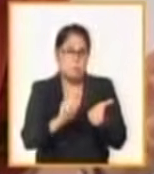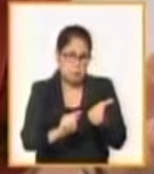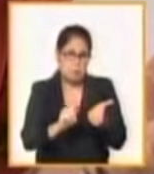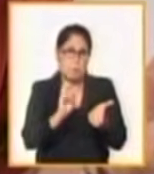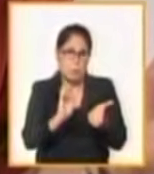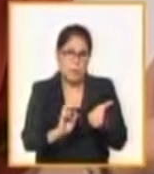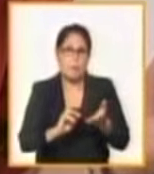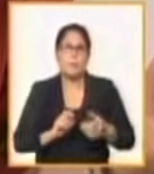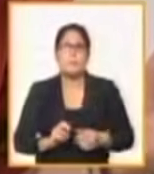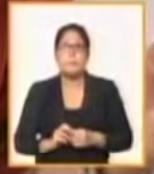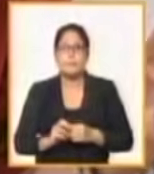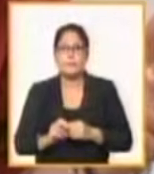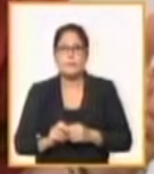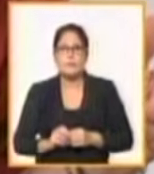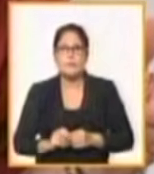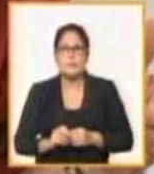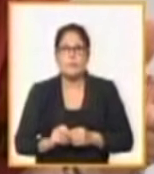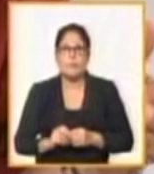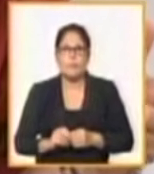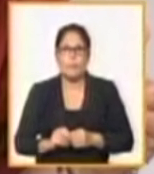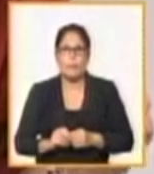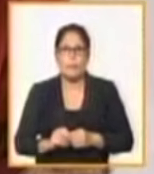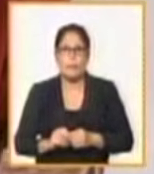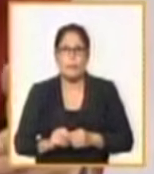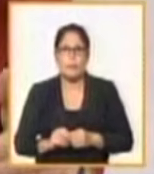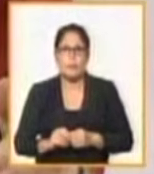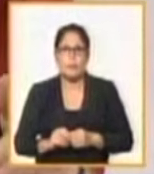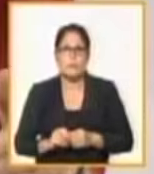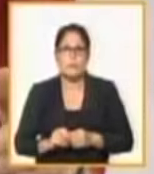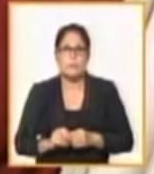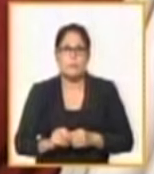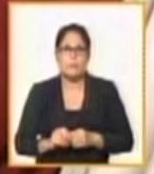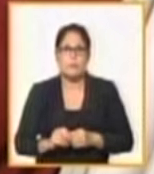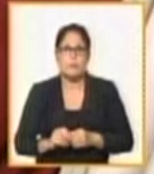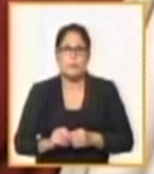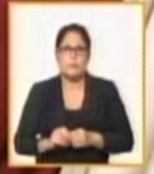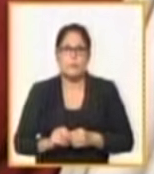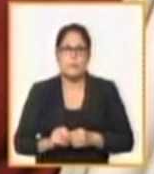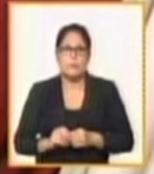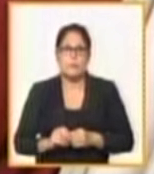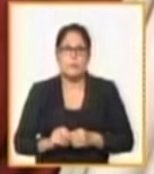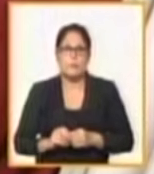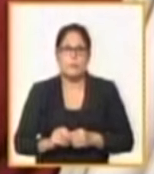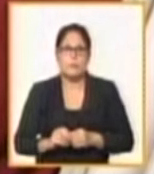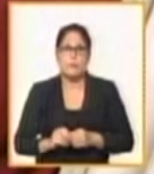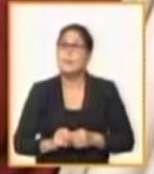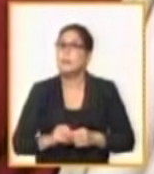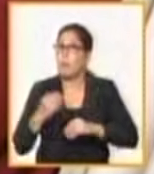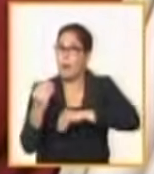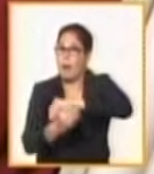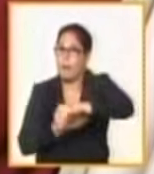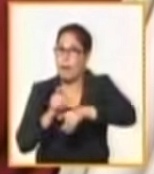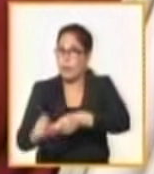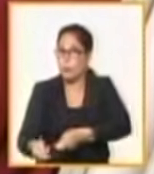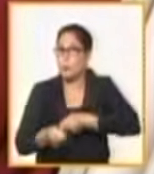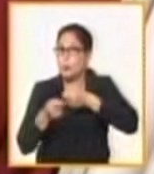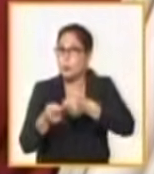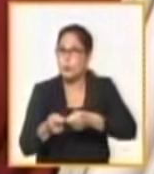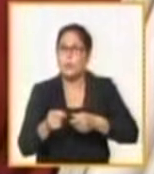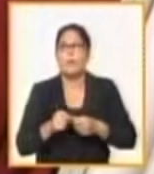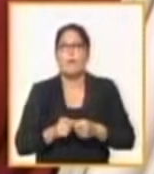Revolución Cubana, sigue siendo para mí la alfabetización. Sí, sin duda. Después, y el gran hecho cultural. La reforma agraria, después la